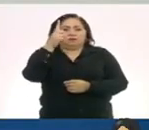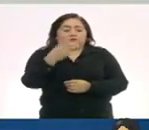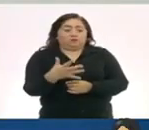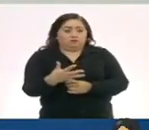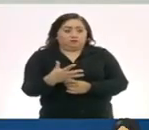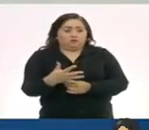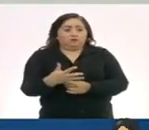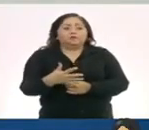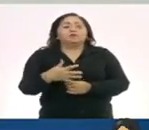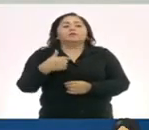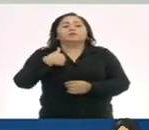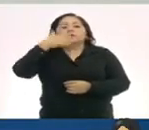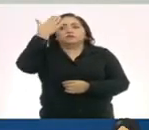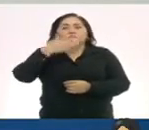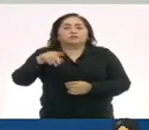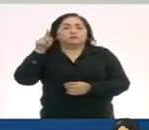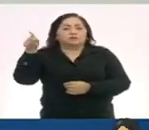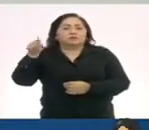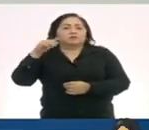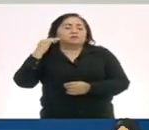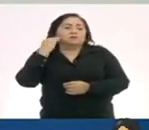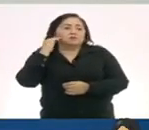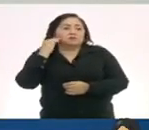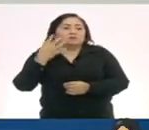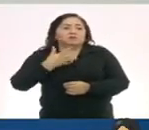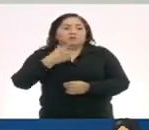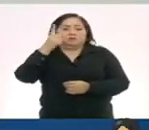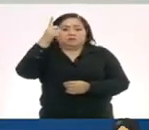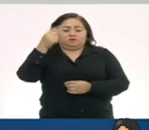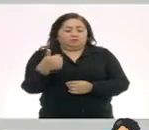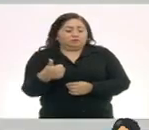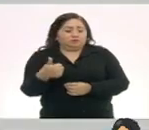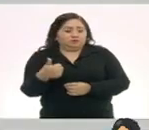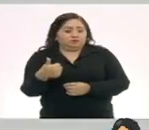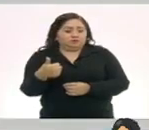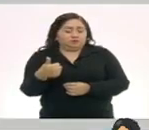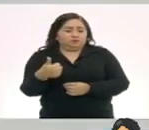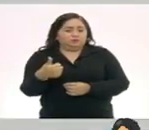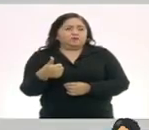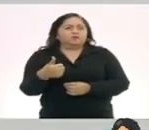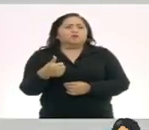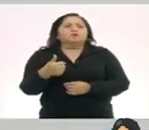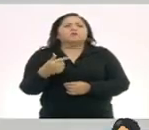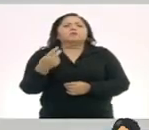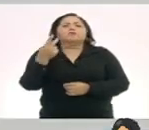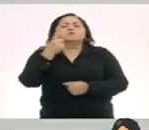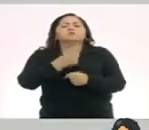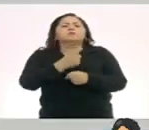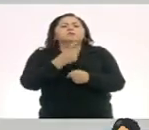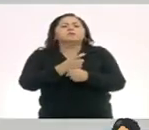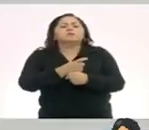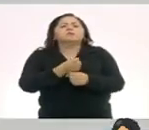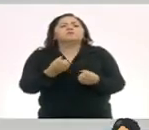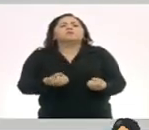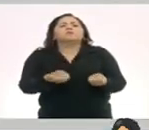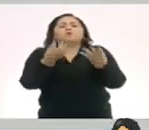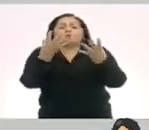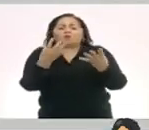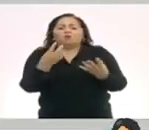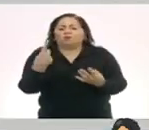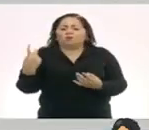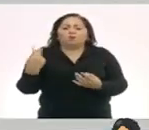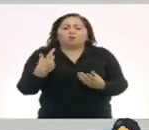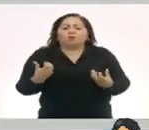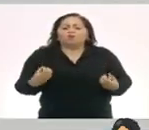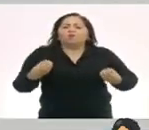1/5 y yo sé que María también aportó, pero ella 1/6, ajá, primero tenemos que saber cuánto aportamos entre